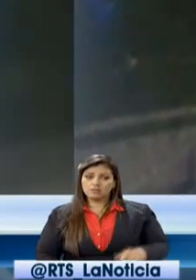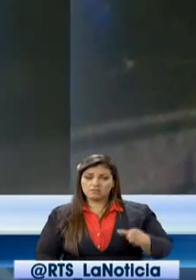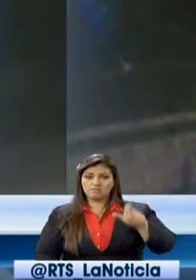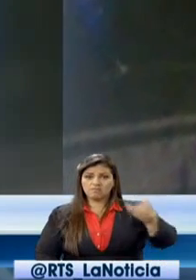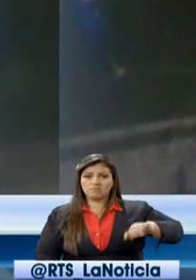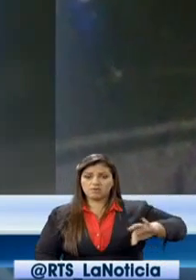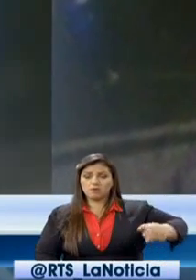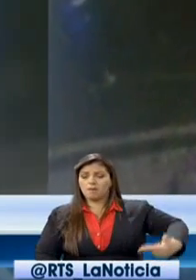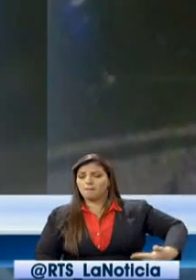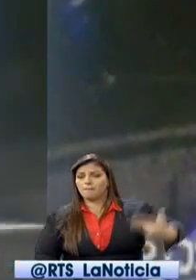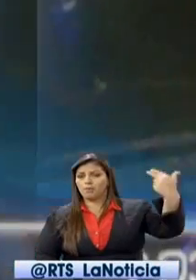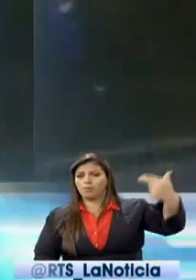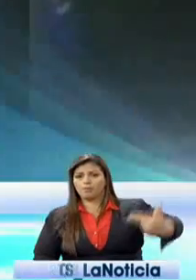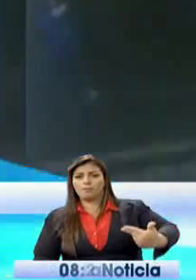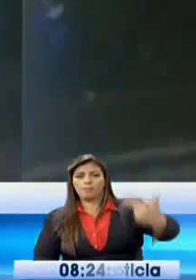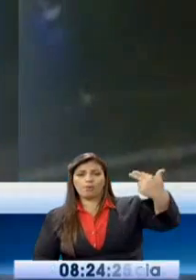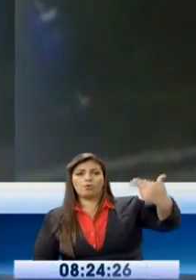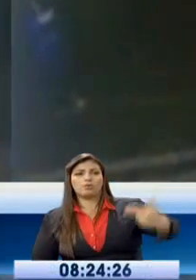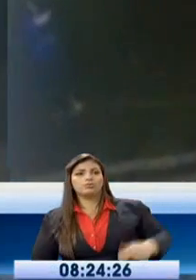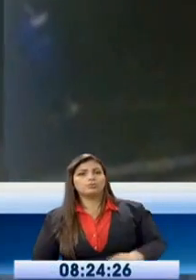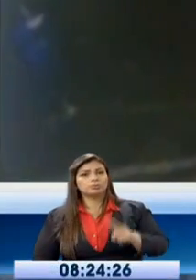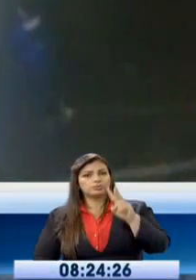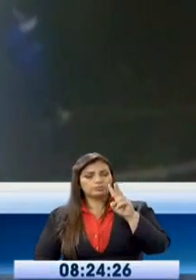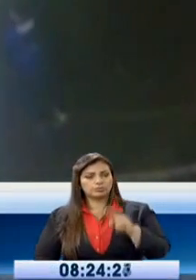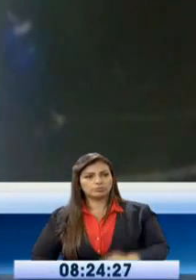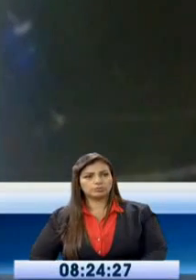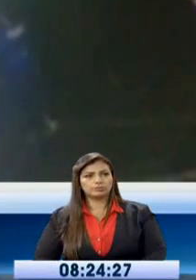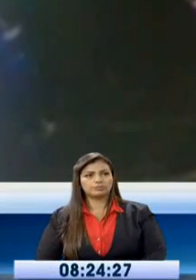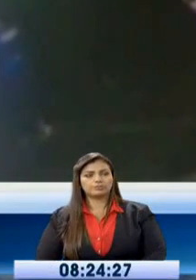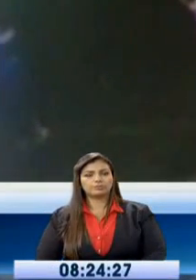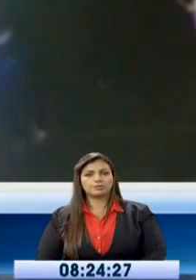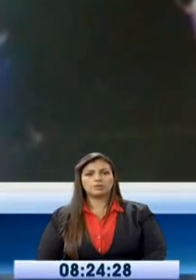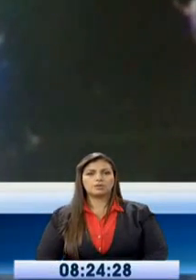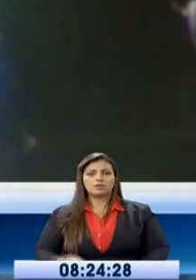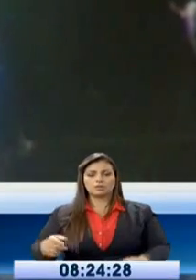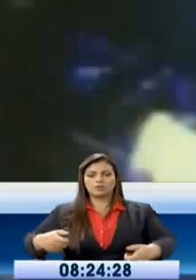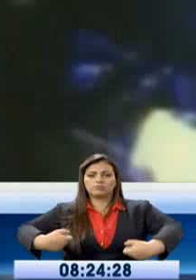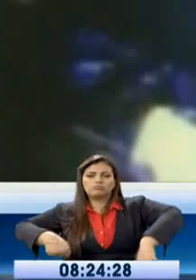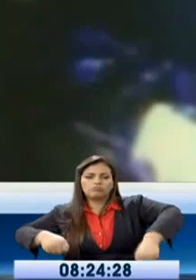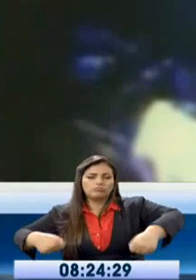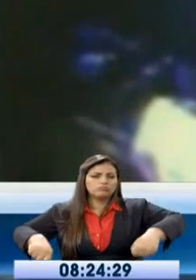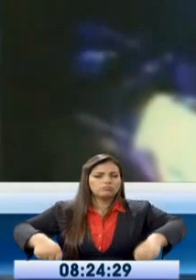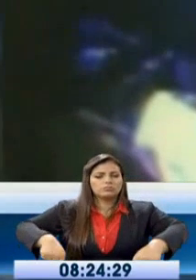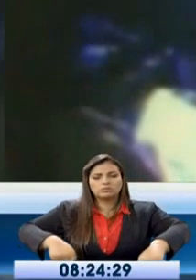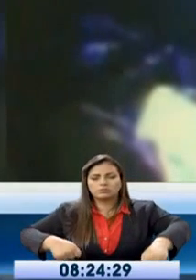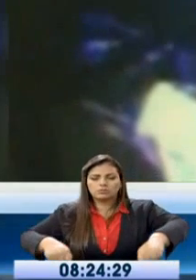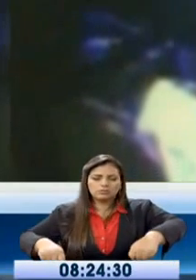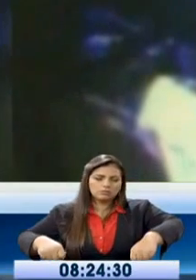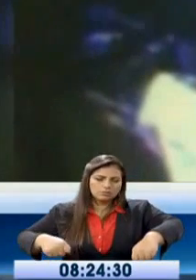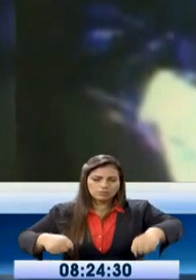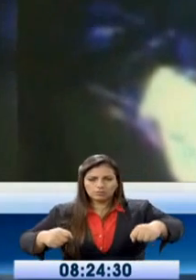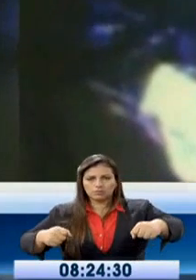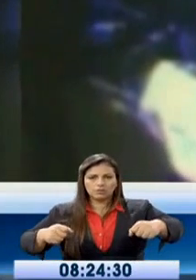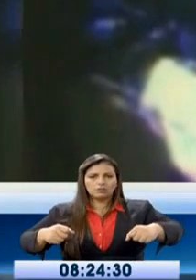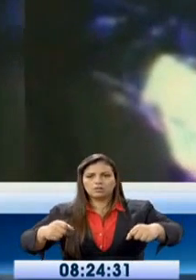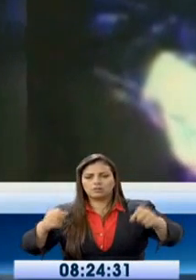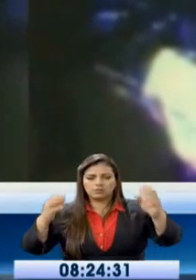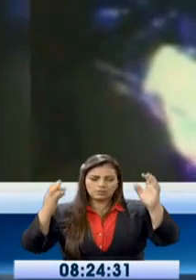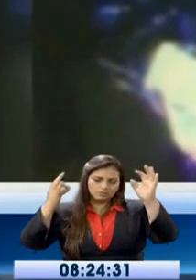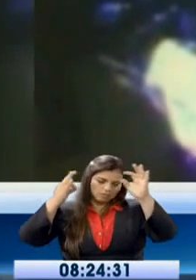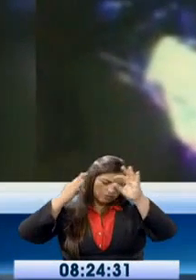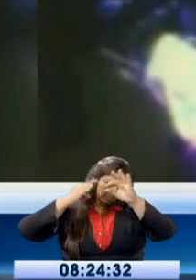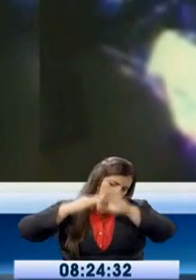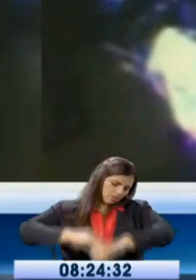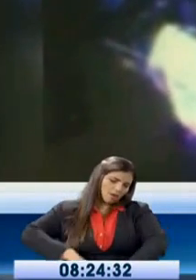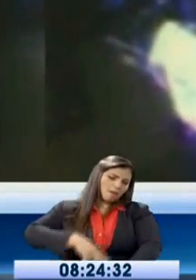dos ocasiones mientras los perseguía. Luego, al parecer, la sustancia le hizo efecto y el uniformado perdió el